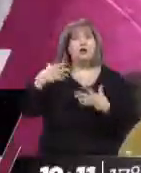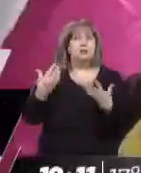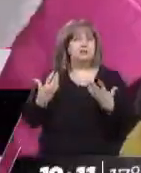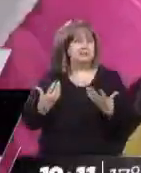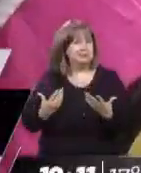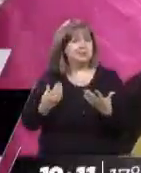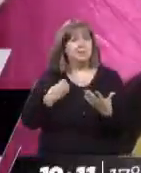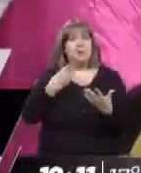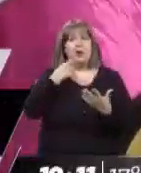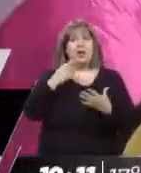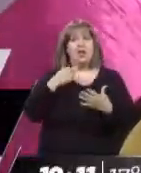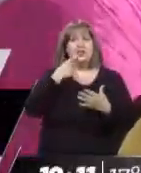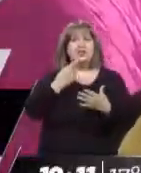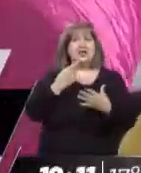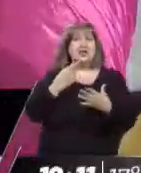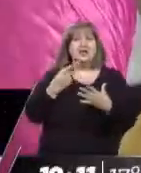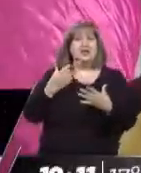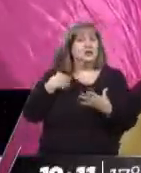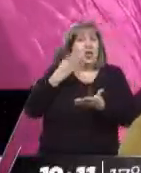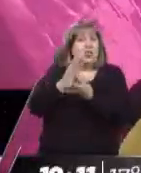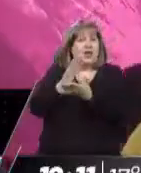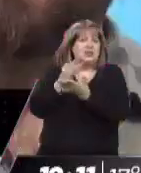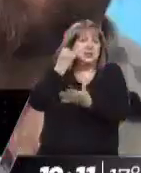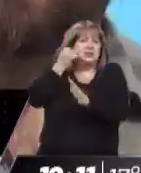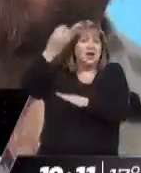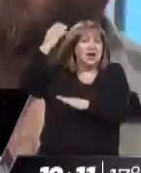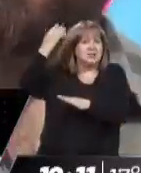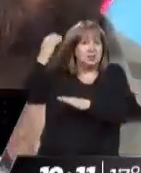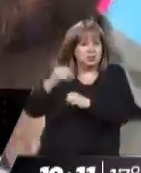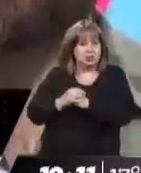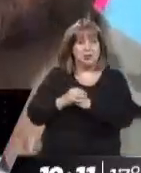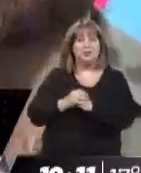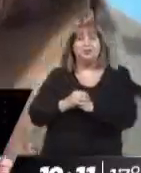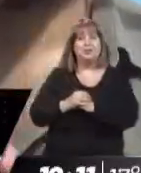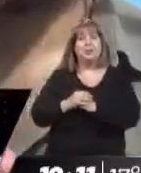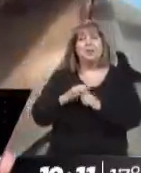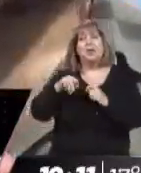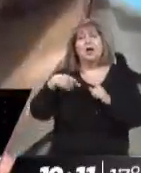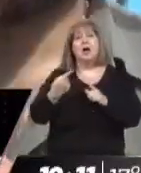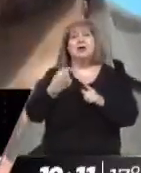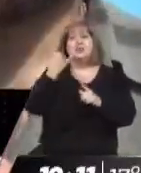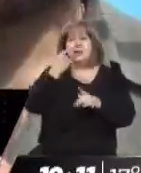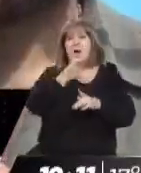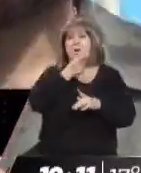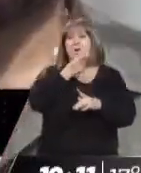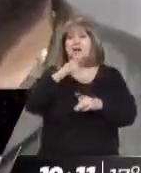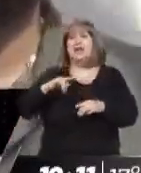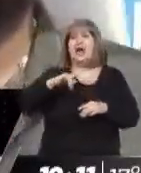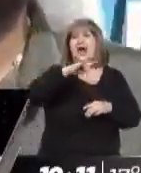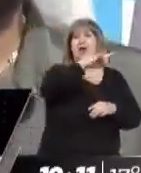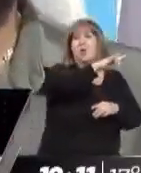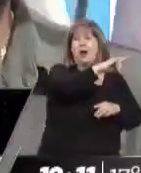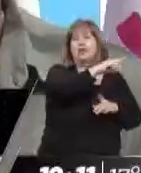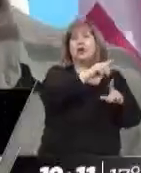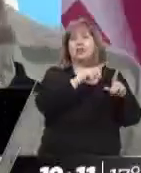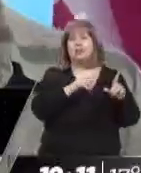seguir proscribiendo, ni ocultando, ni nada por el estilo. Marciano Cantero debería tener el nombre el aeropuerto, por ejemplo, que sí